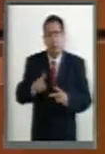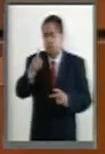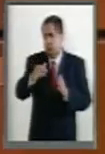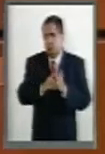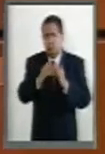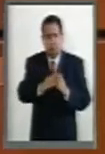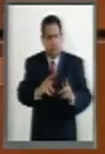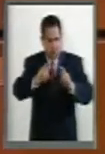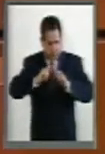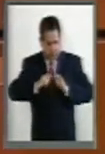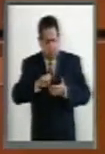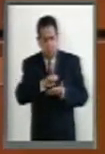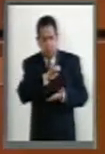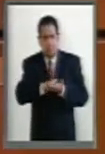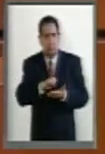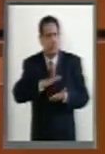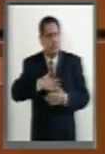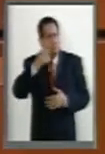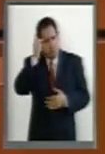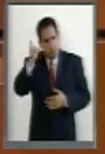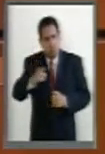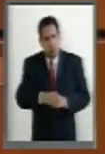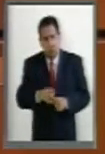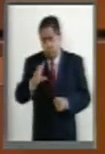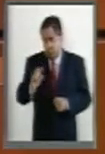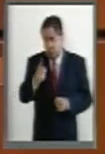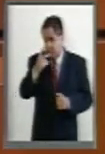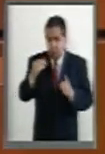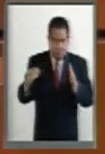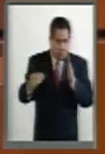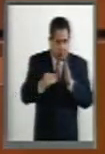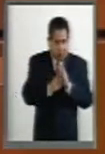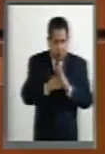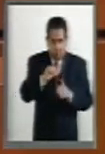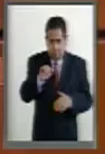posesionarios, 32 mil ejidos,